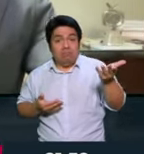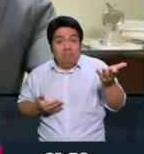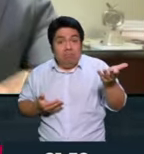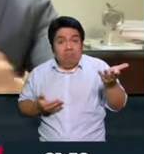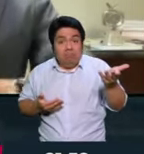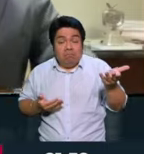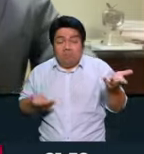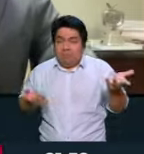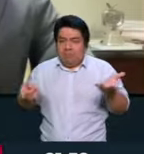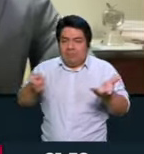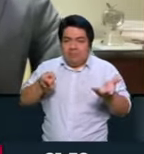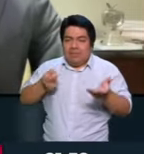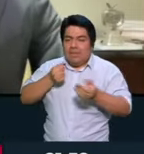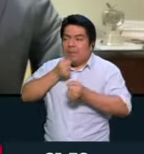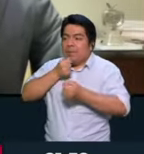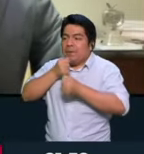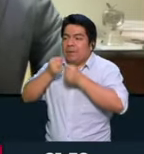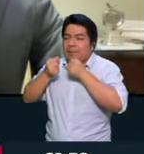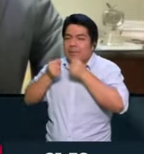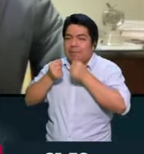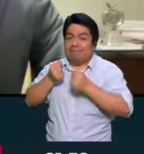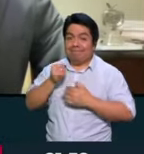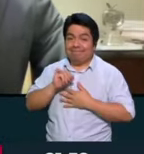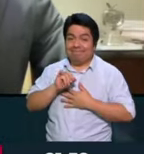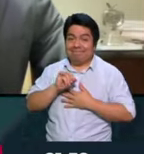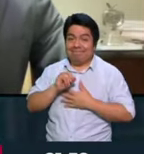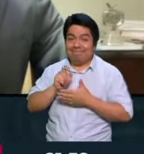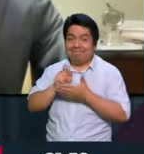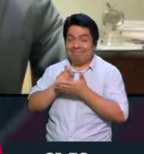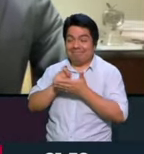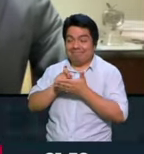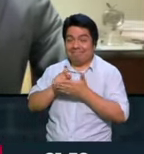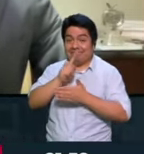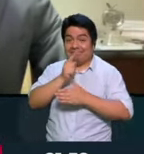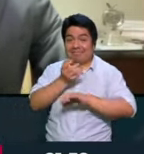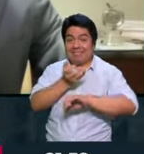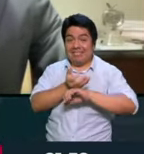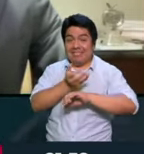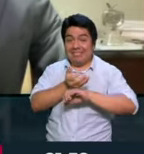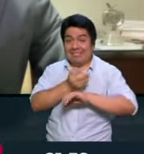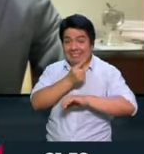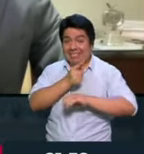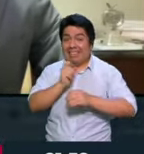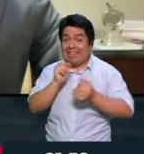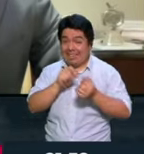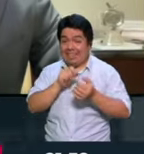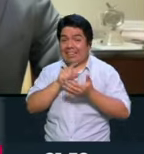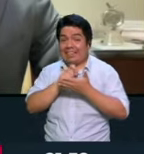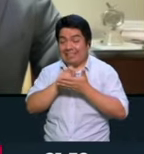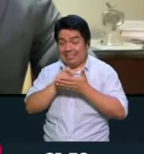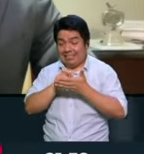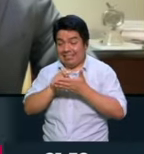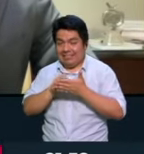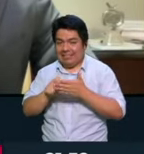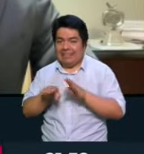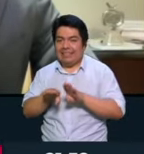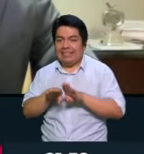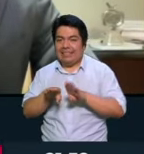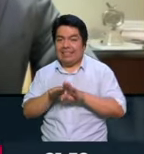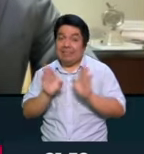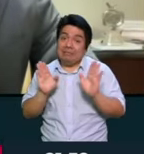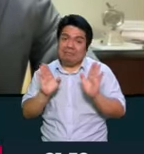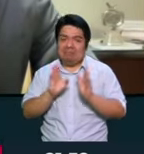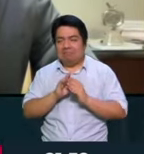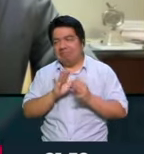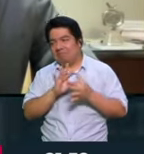Muchos de esos comunicadores también escriben en diarios de Estados Unidos y han tomado como hoja de ruta lo que